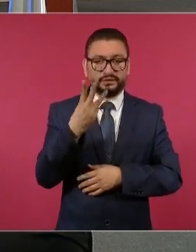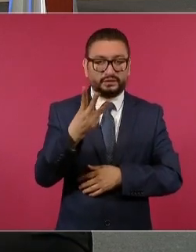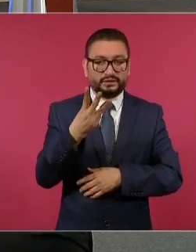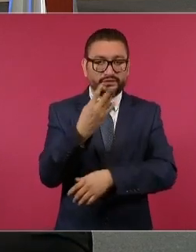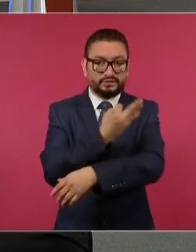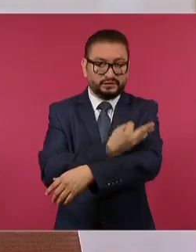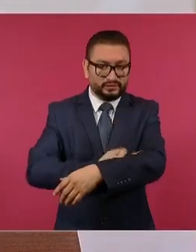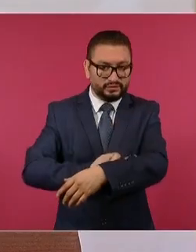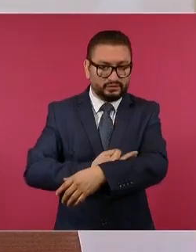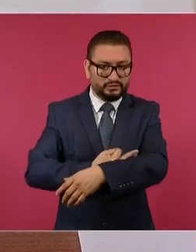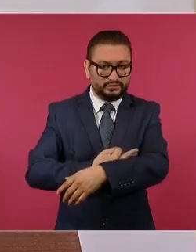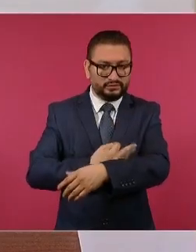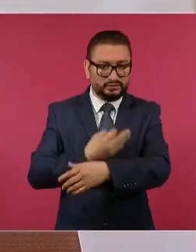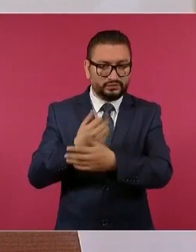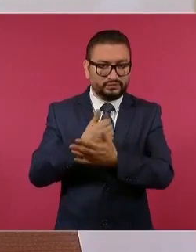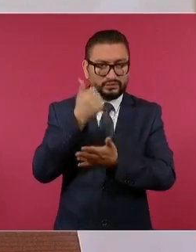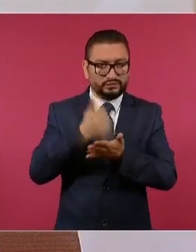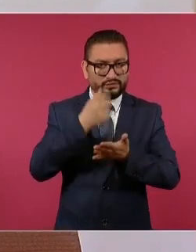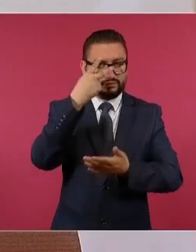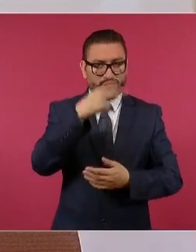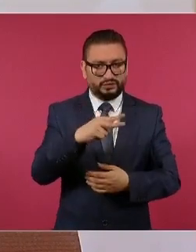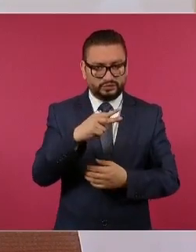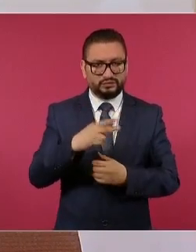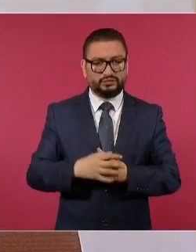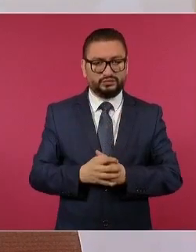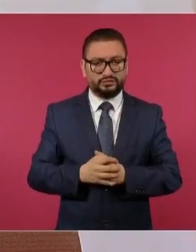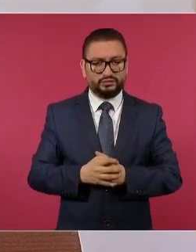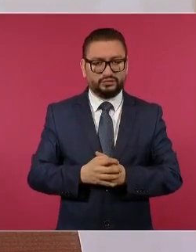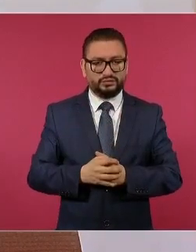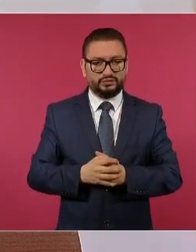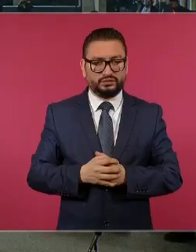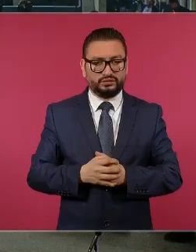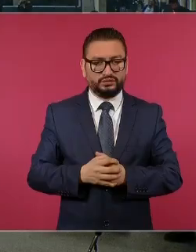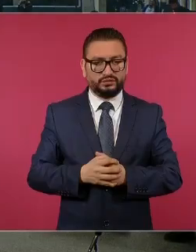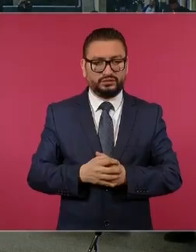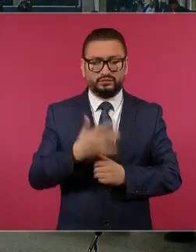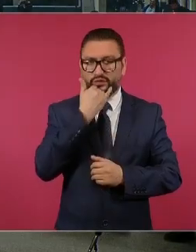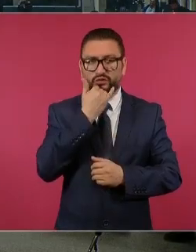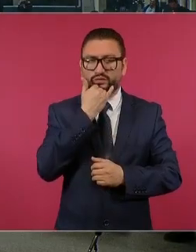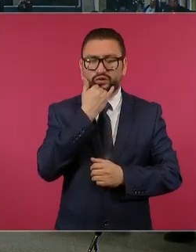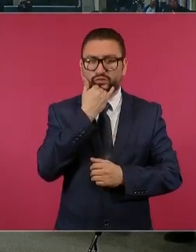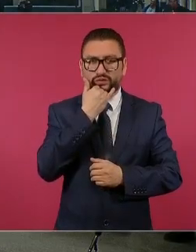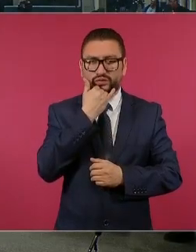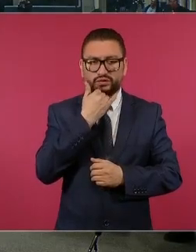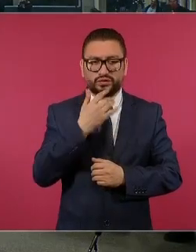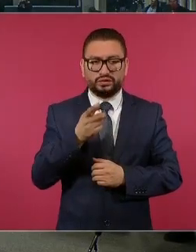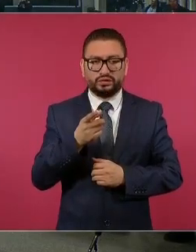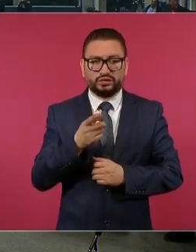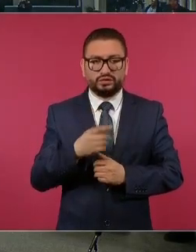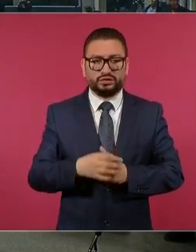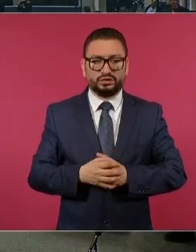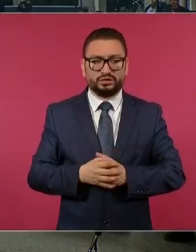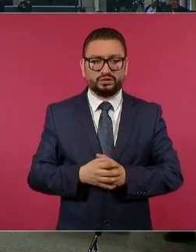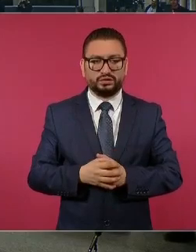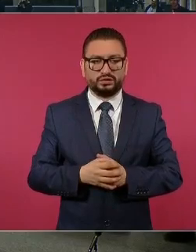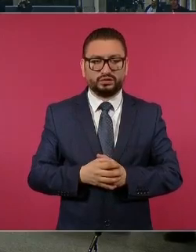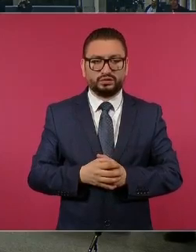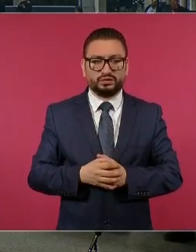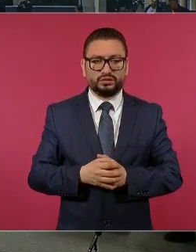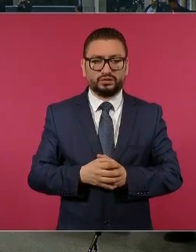tarde, hora de la Ciudad de México. Muchas gracias. Perdón, perdón. Sí, serían las 4 de allá.